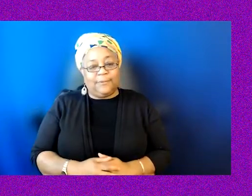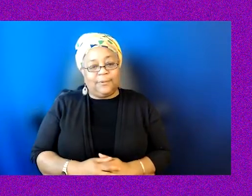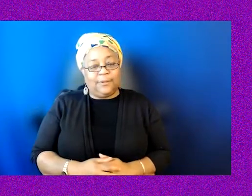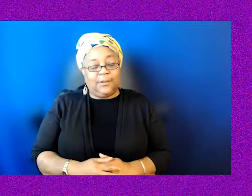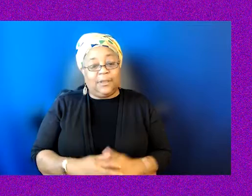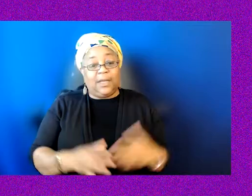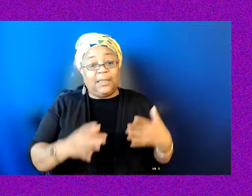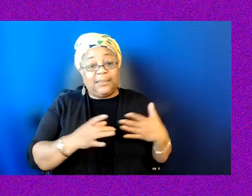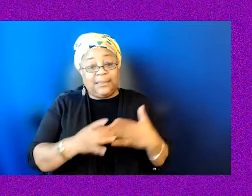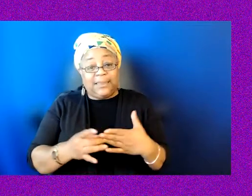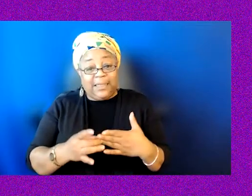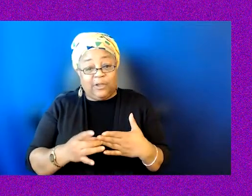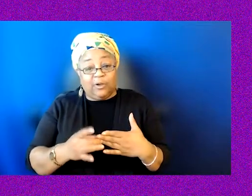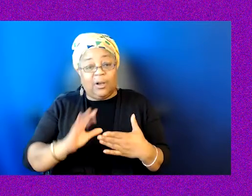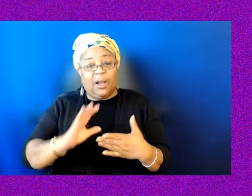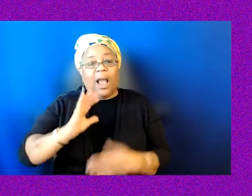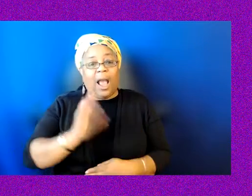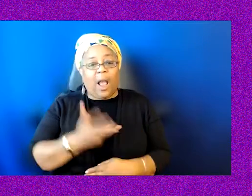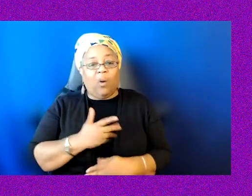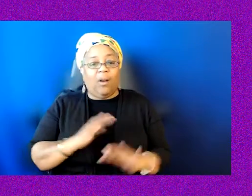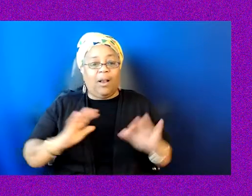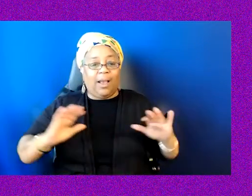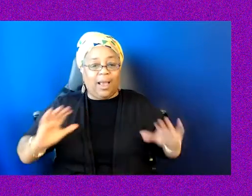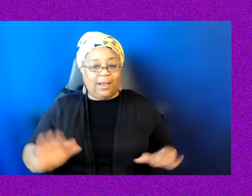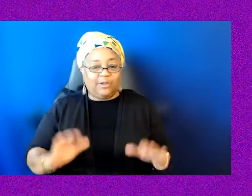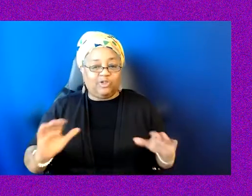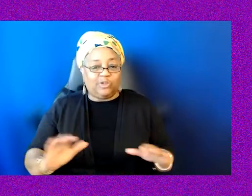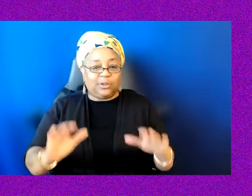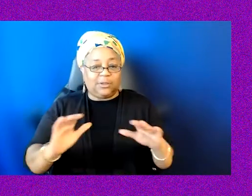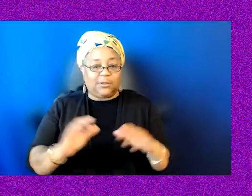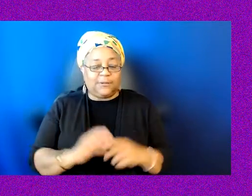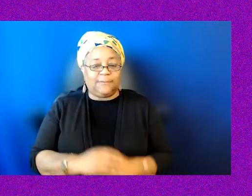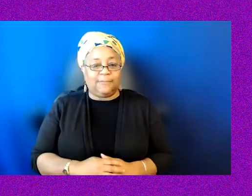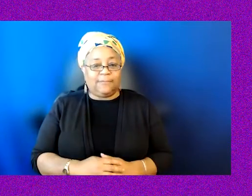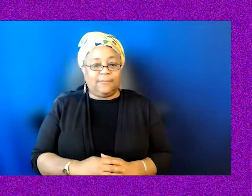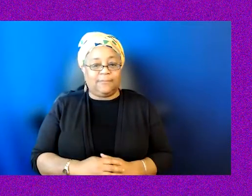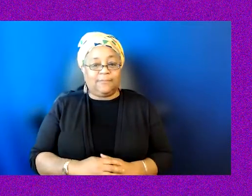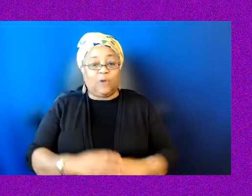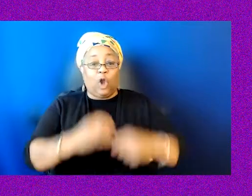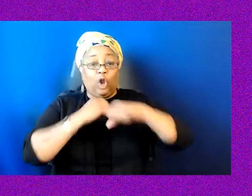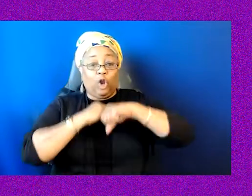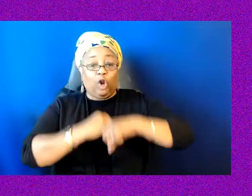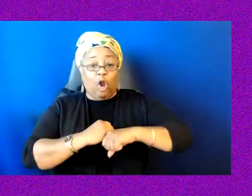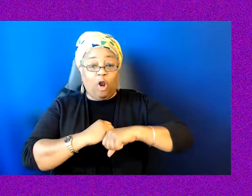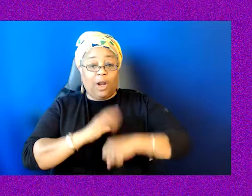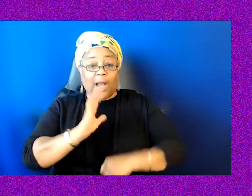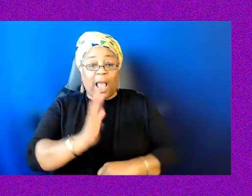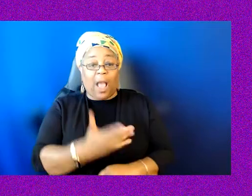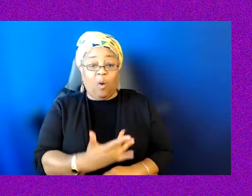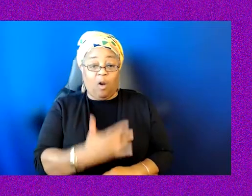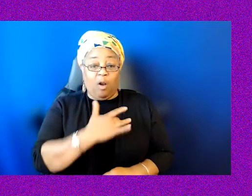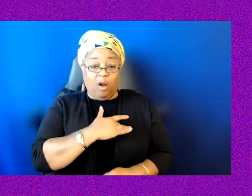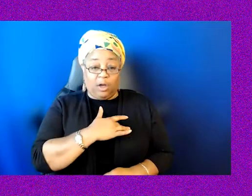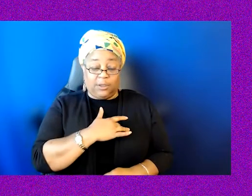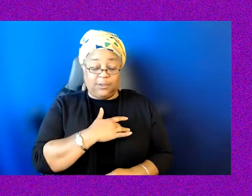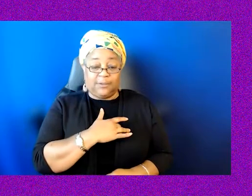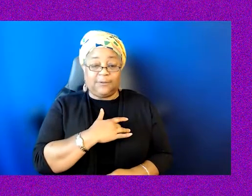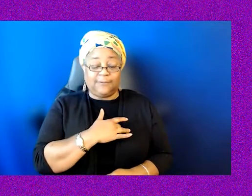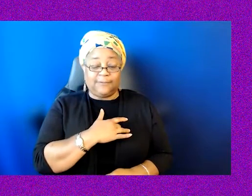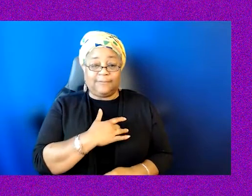actions. Guía nuestras acciones. Guard our hearts. Proteja nuestro